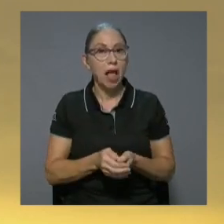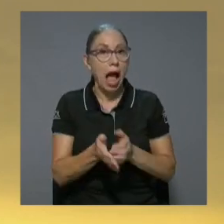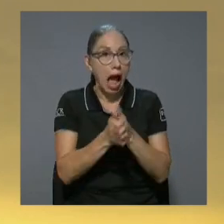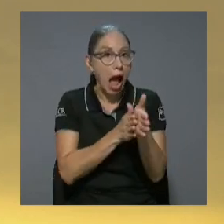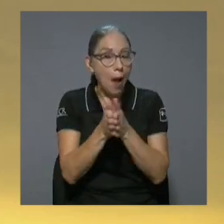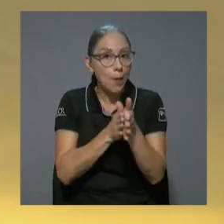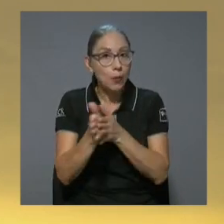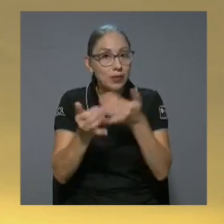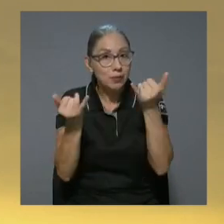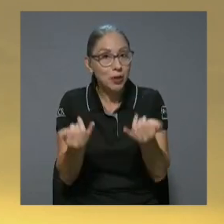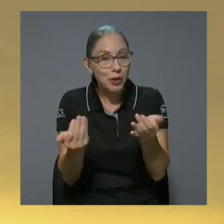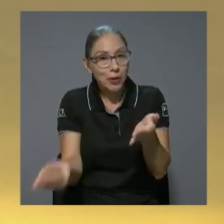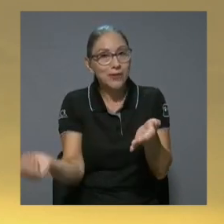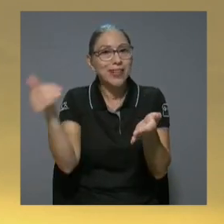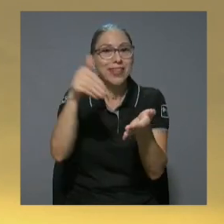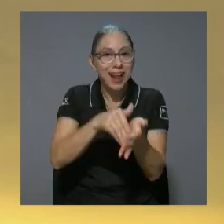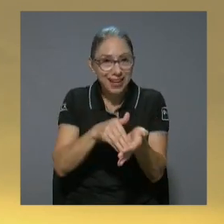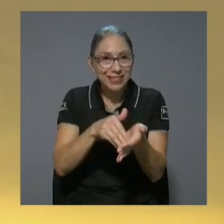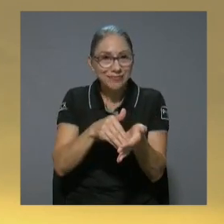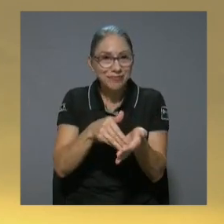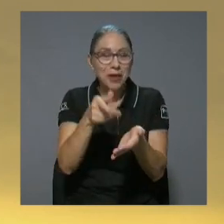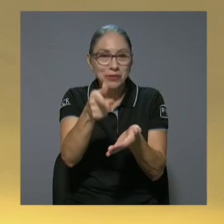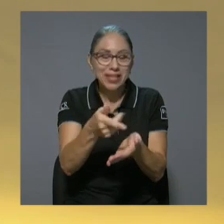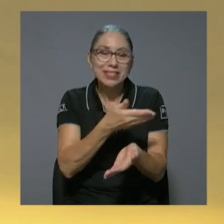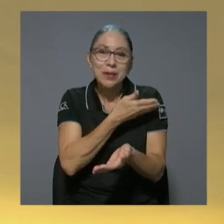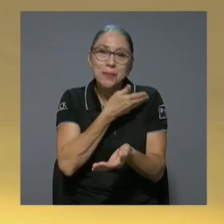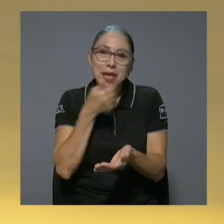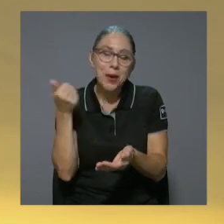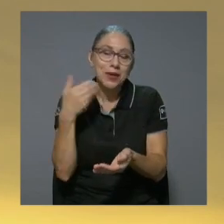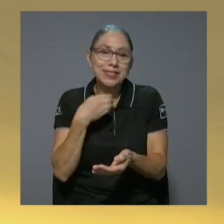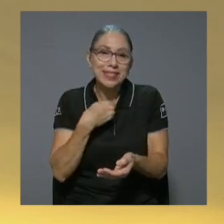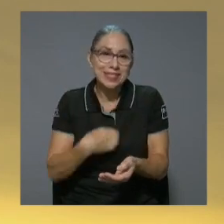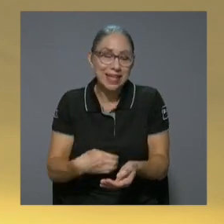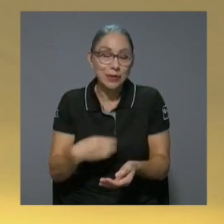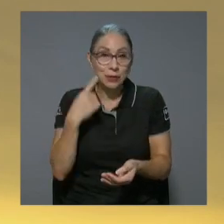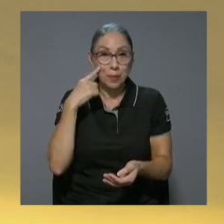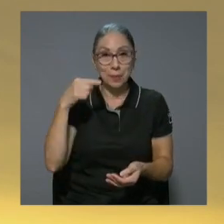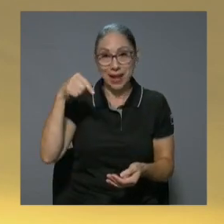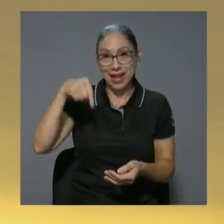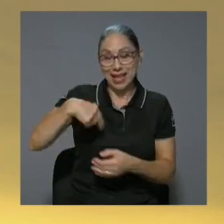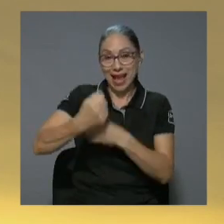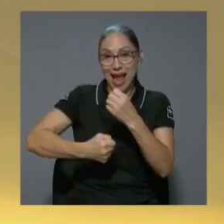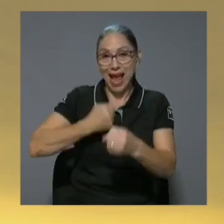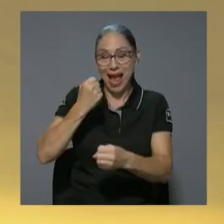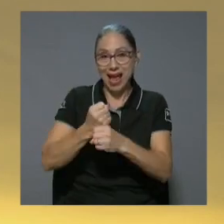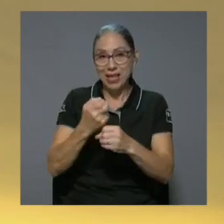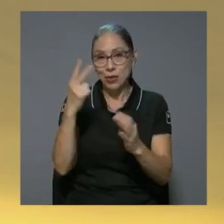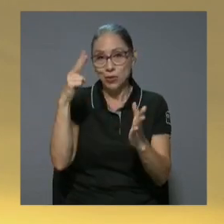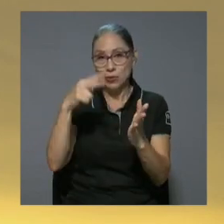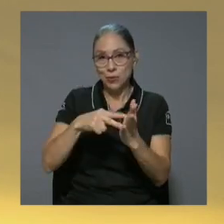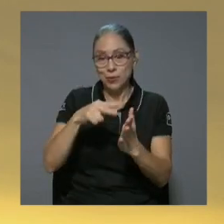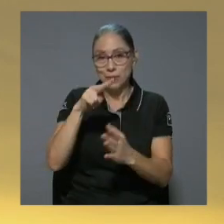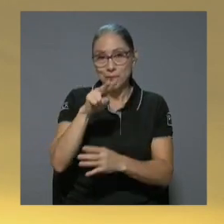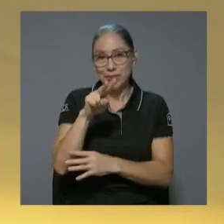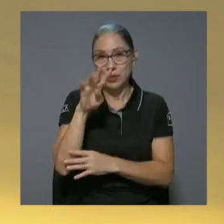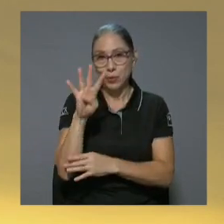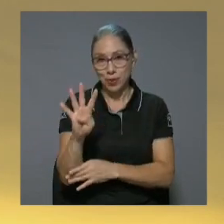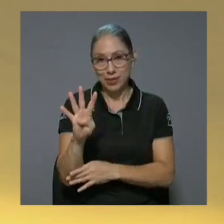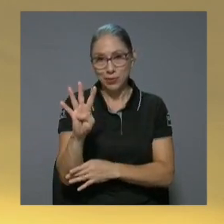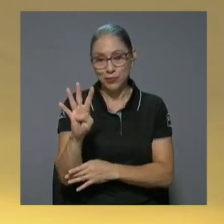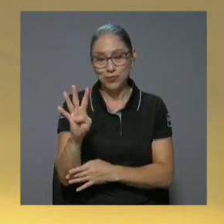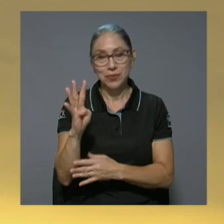aprovechamos para reiterarles los mejores deseos para este 2024 que esperamos